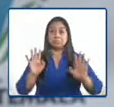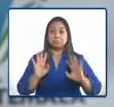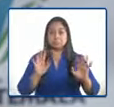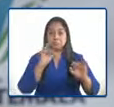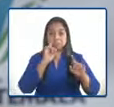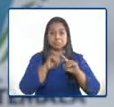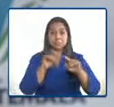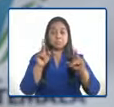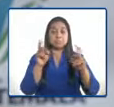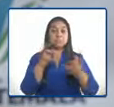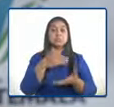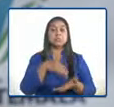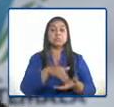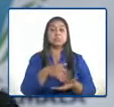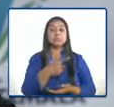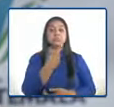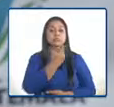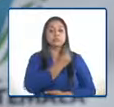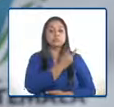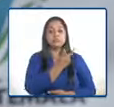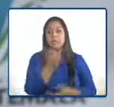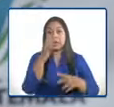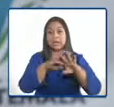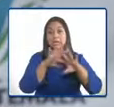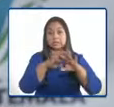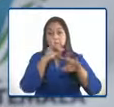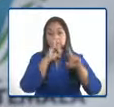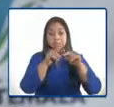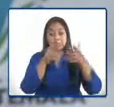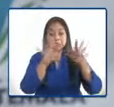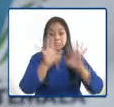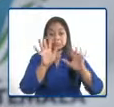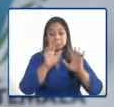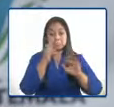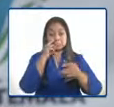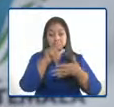dentro de los centros de privación de libertad, y estamos en este momento